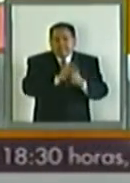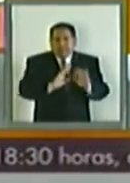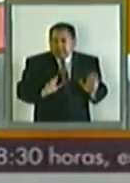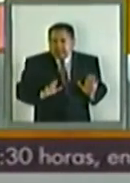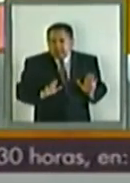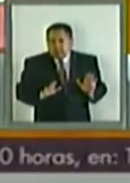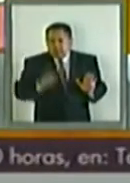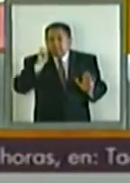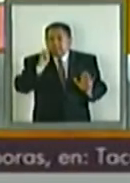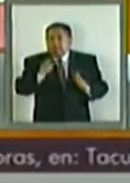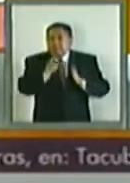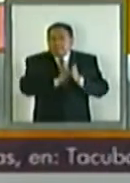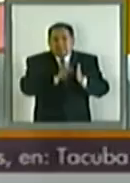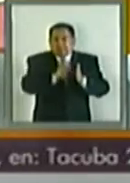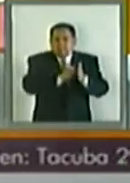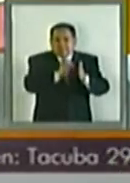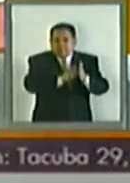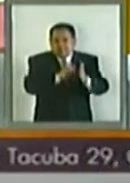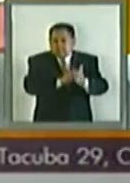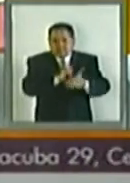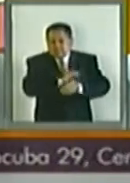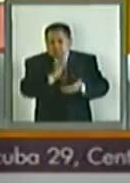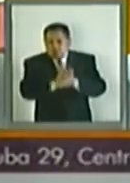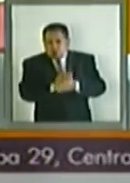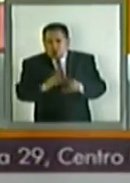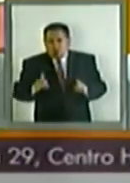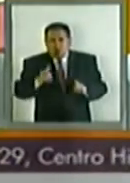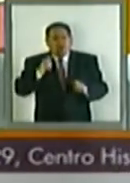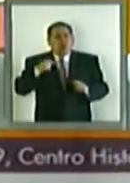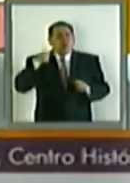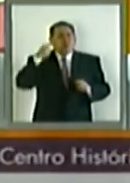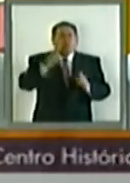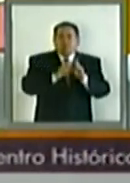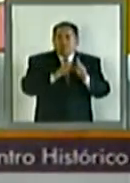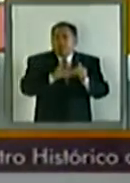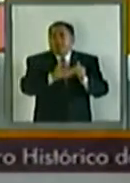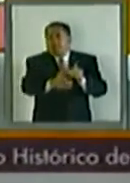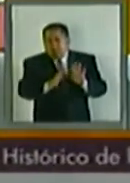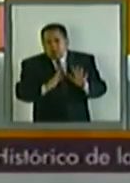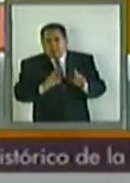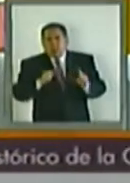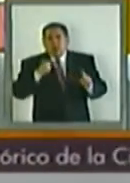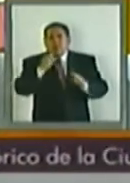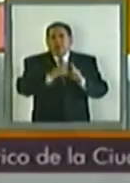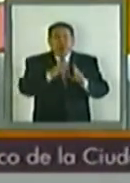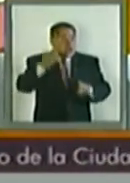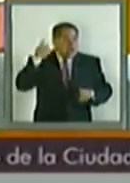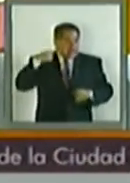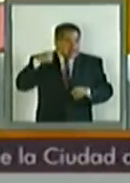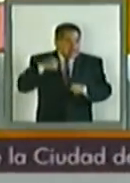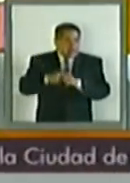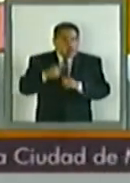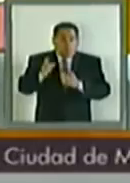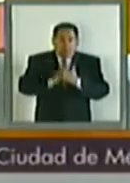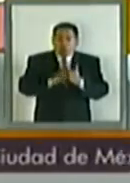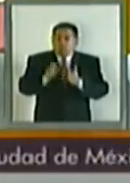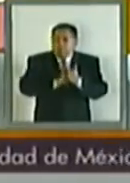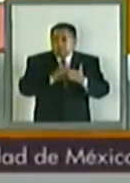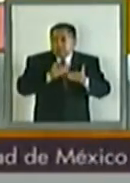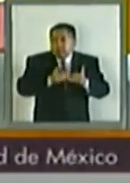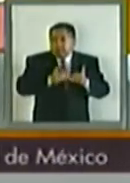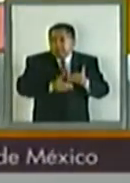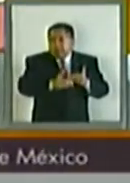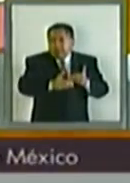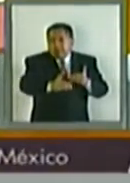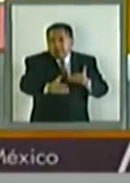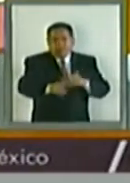pasada. Aumentos mensuales, no estamos hablando de cualquier aumento, sino un mes, otro mes y otro mes. Ya no